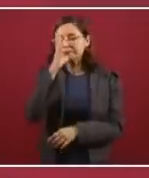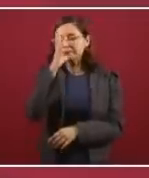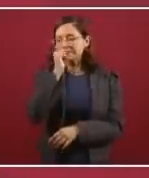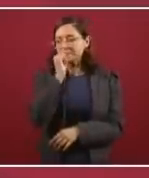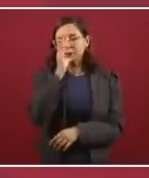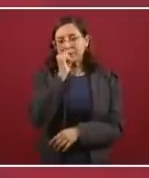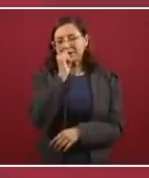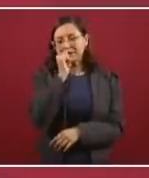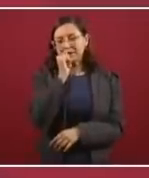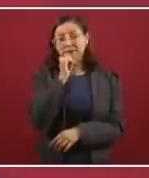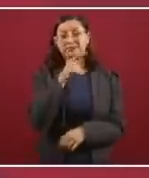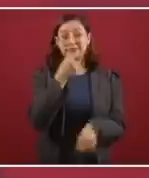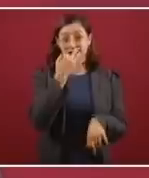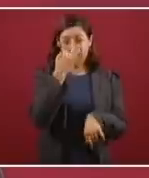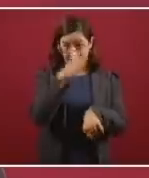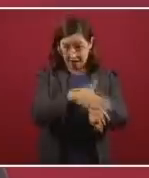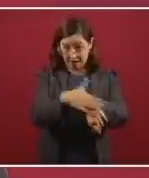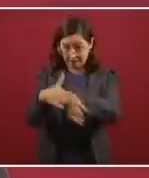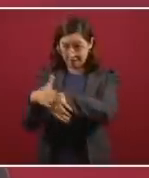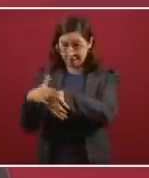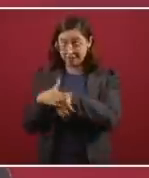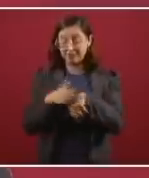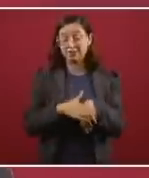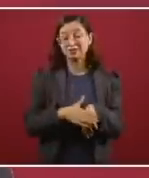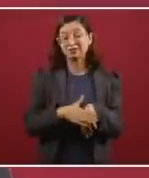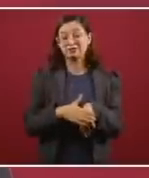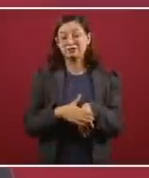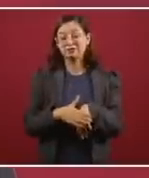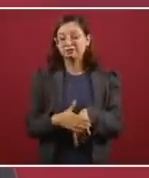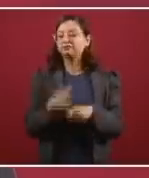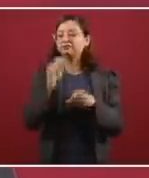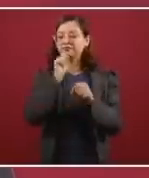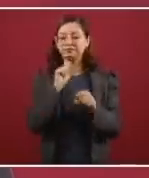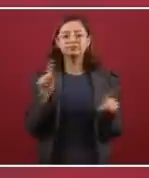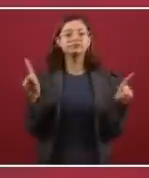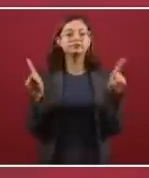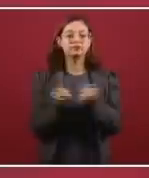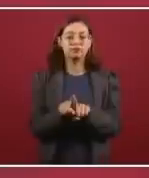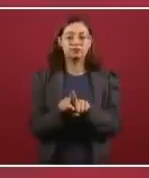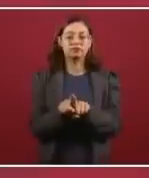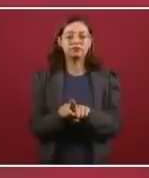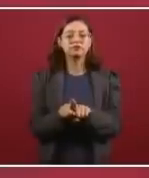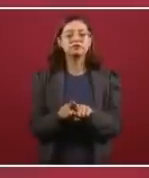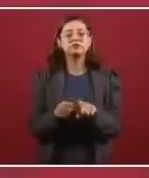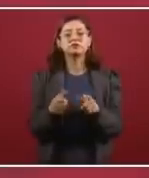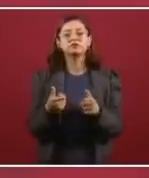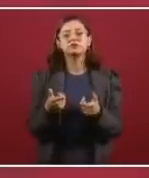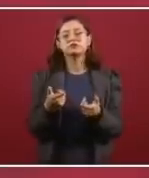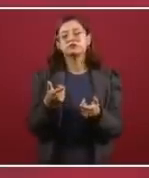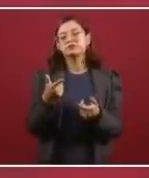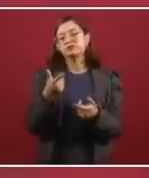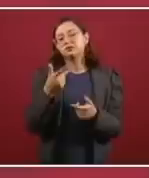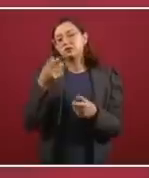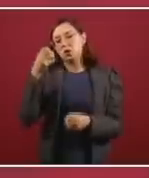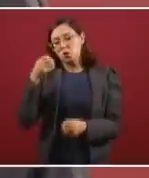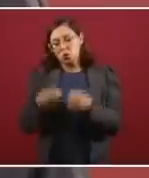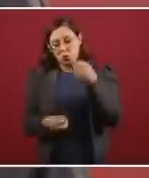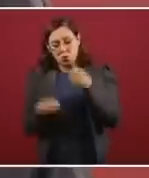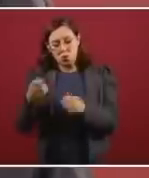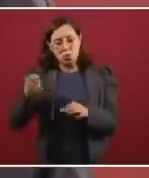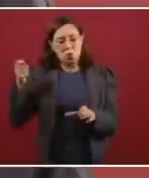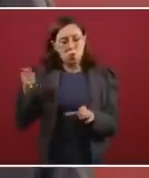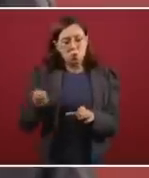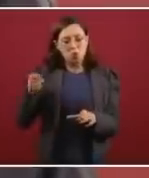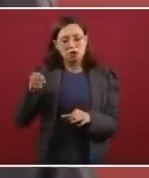sepa bien. Y lo mismo, si los jueces siguen dejando